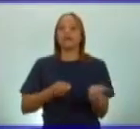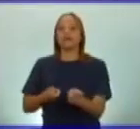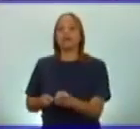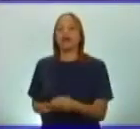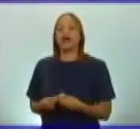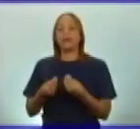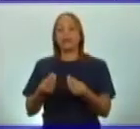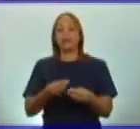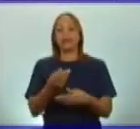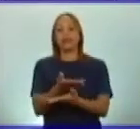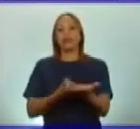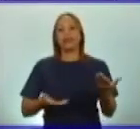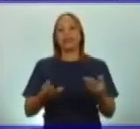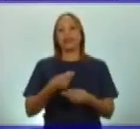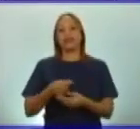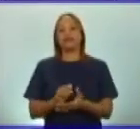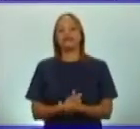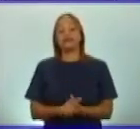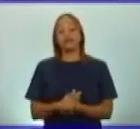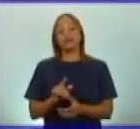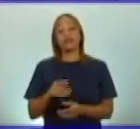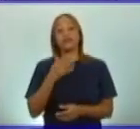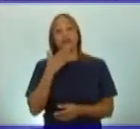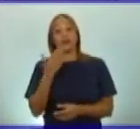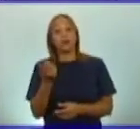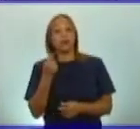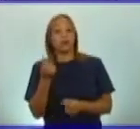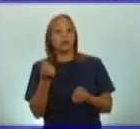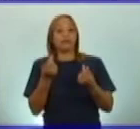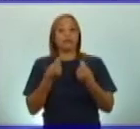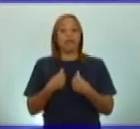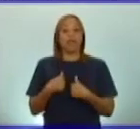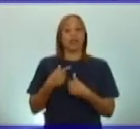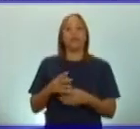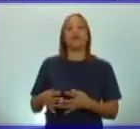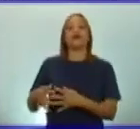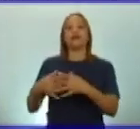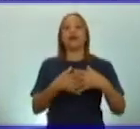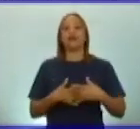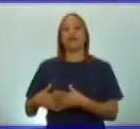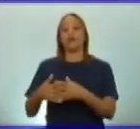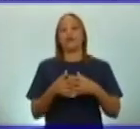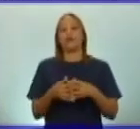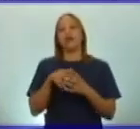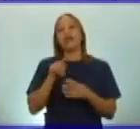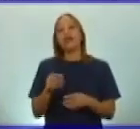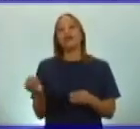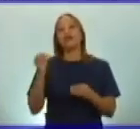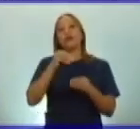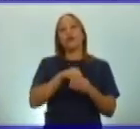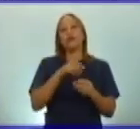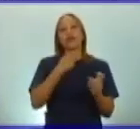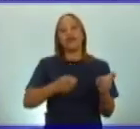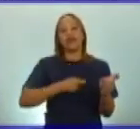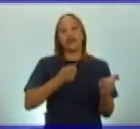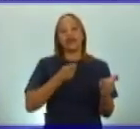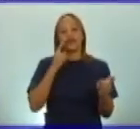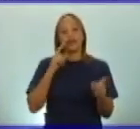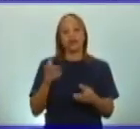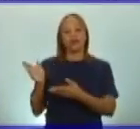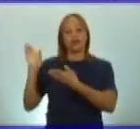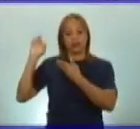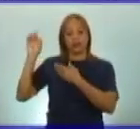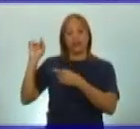aquellos países, y que esto después le trajo buenos beneficios al final. Por tanto, Estados Unidos se incorpora a la guerra, como pueden ver en la gráfica, fíjense,